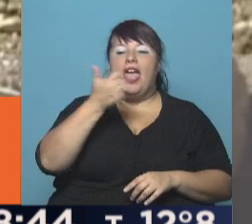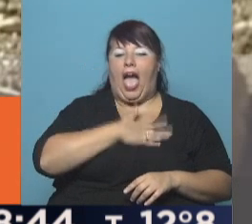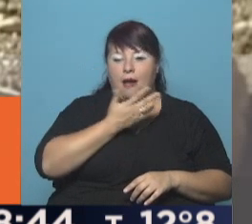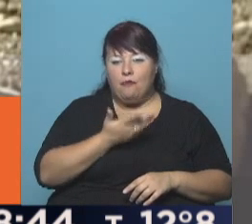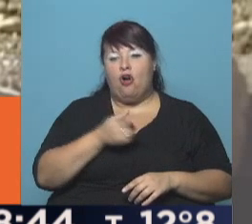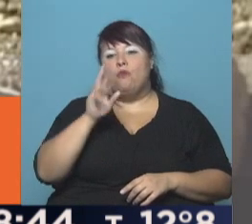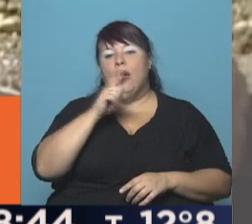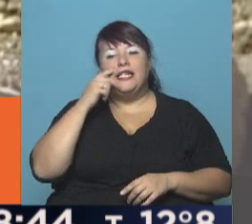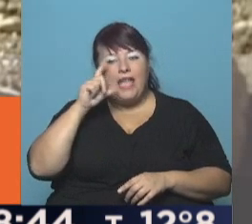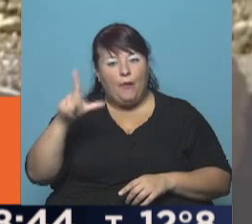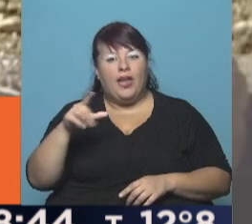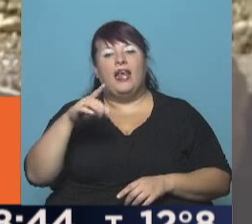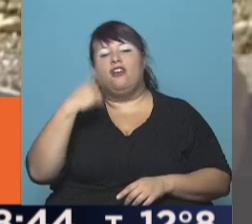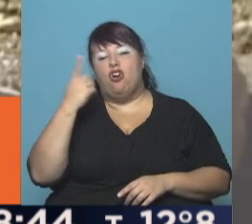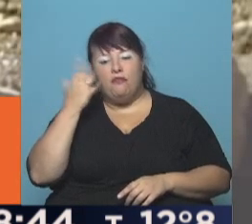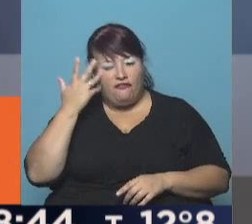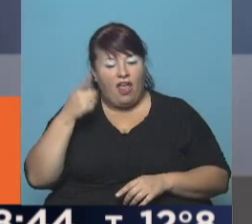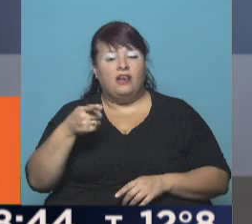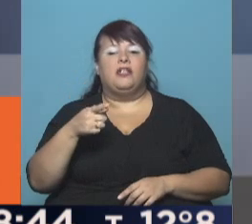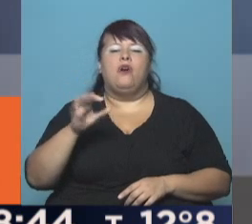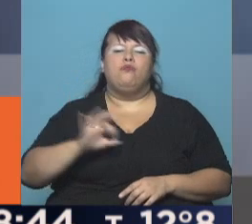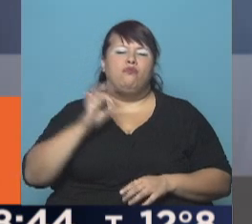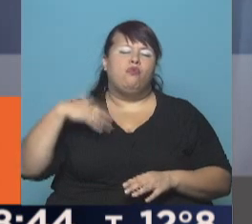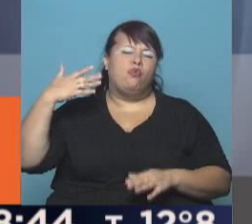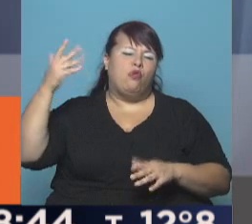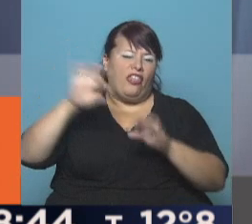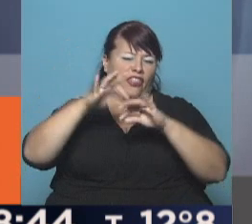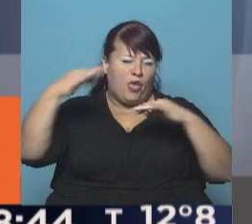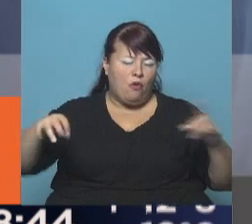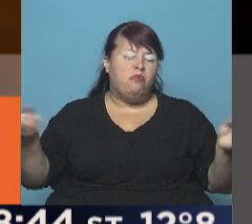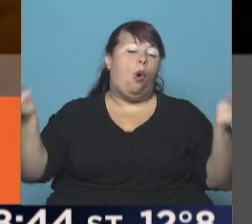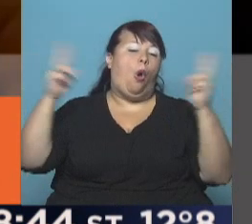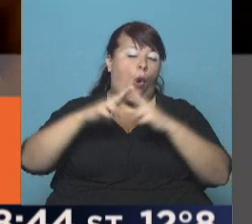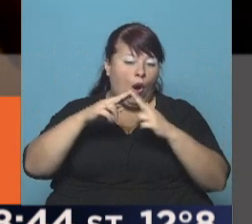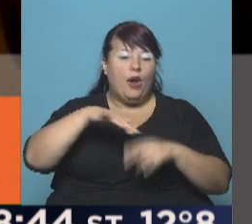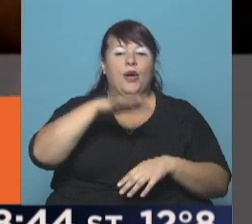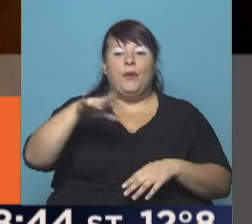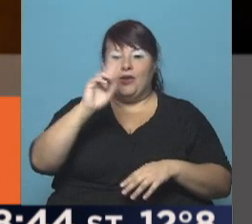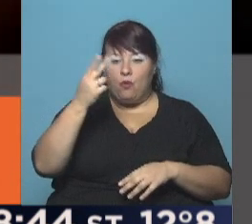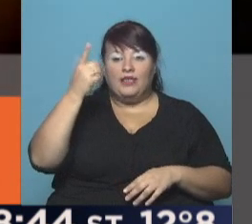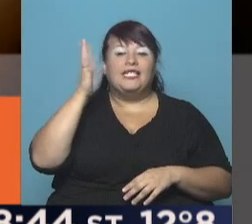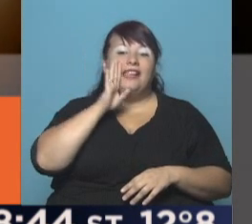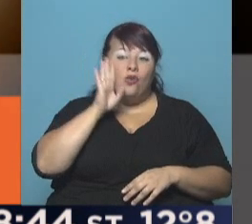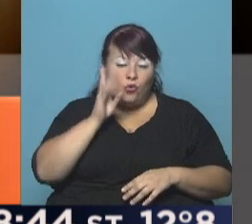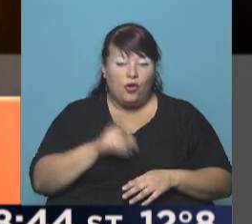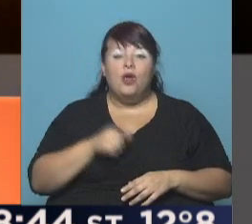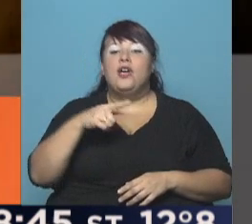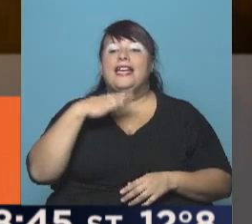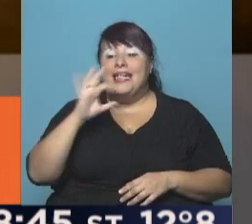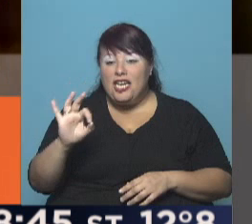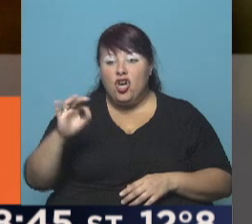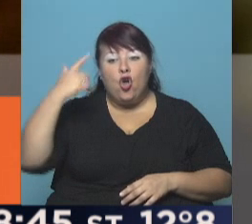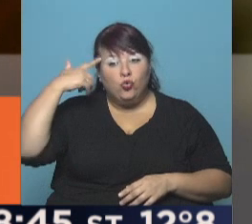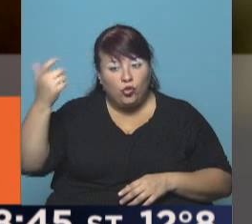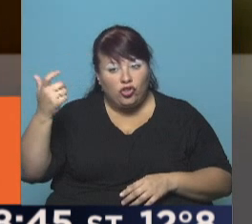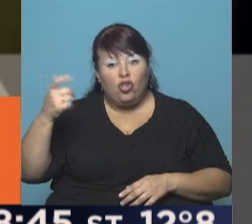Isabel Huppert y Gerard Depardieu, se encuentran años después de haberse divorciado en el Valle de la Muerte, Estados Unidos, porque su hijo se